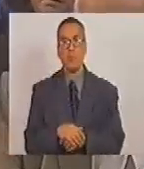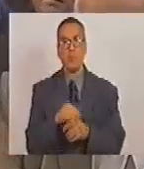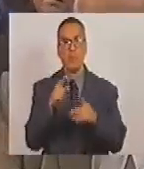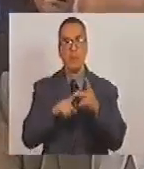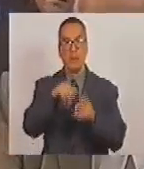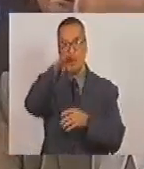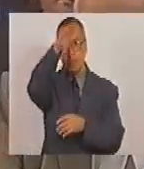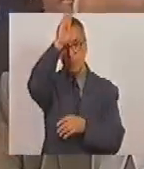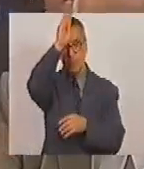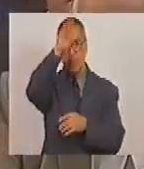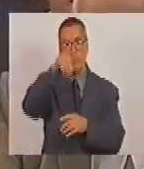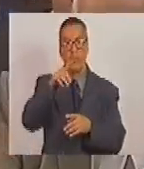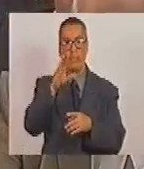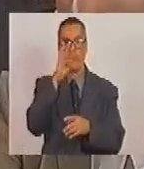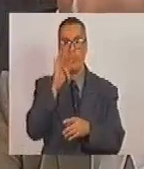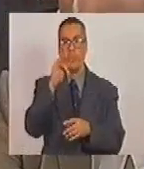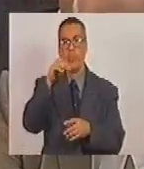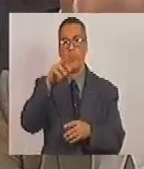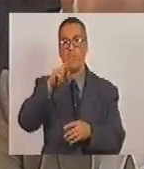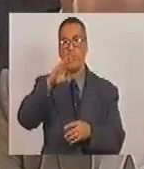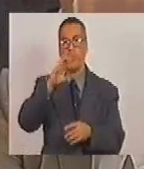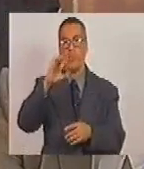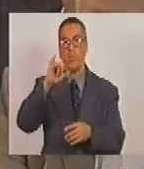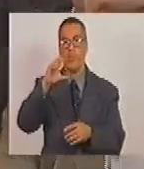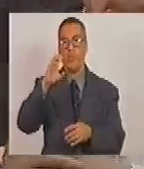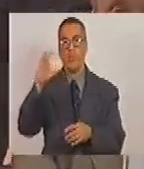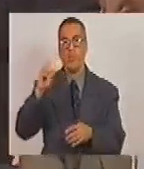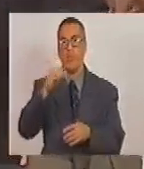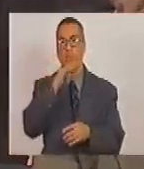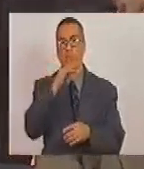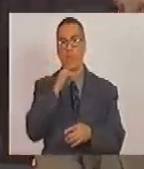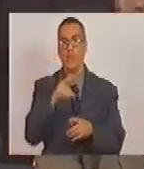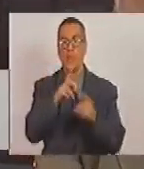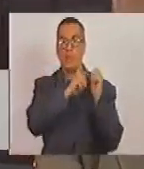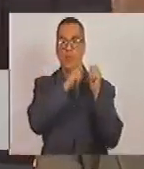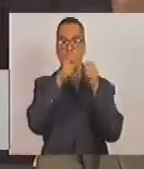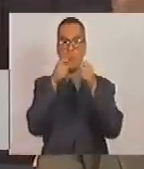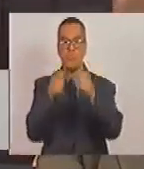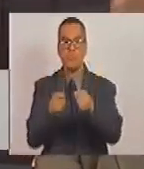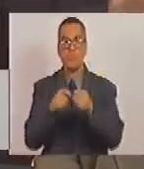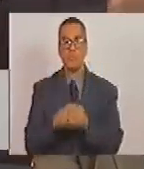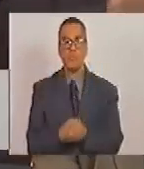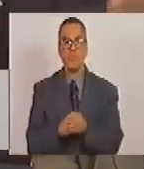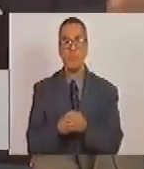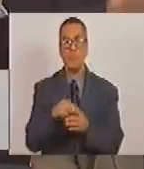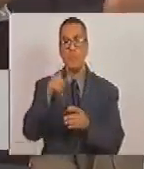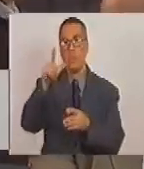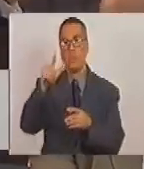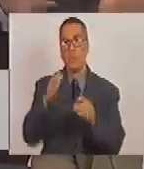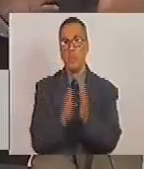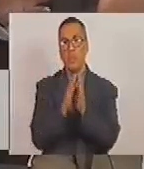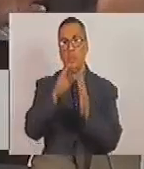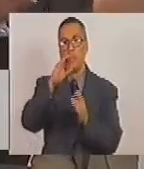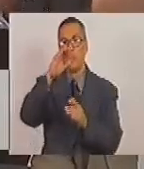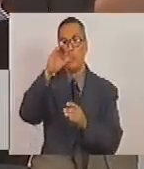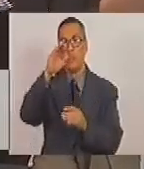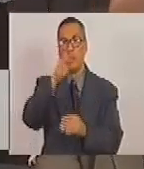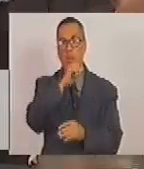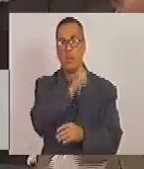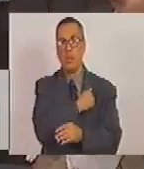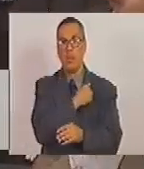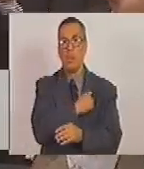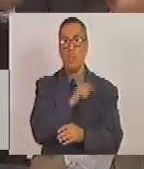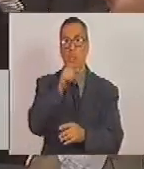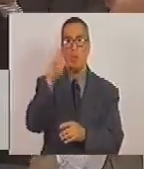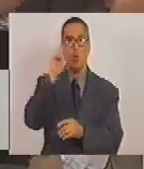el Papa Francisco anunció la designación como cardenal de la Santa Iglesia Católica a